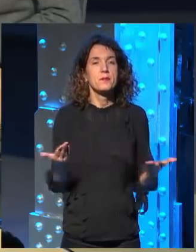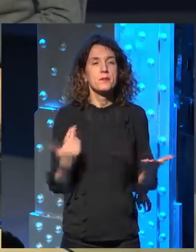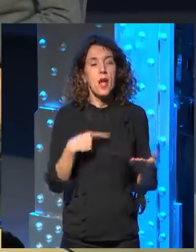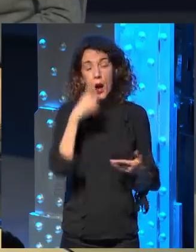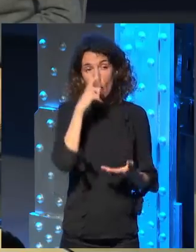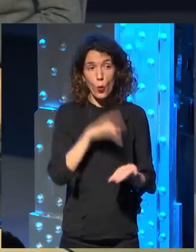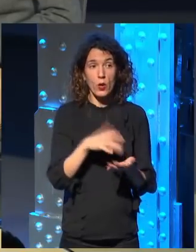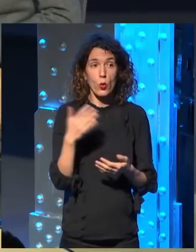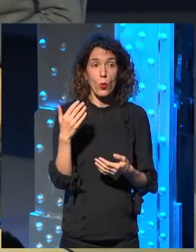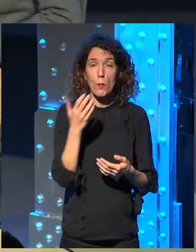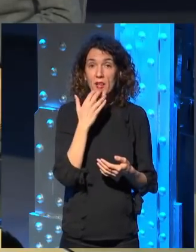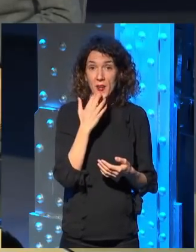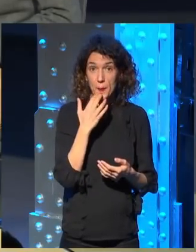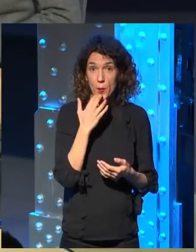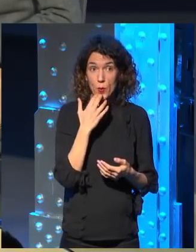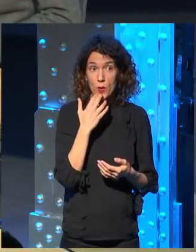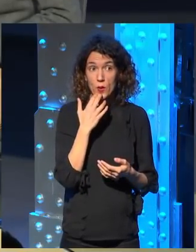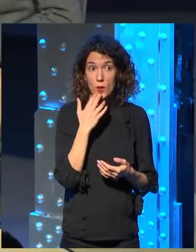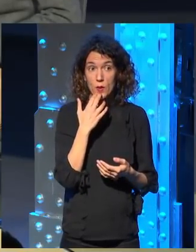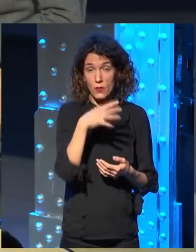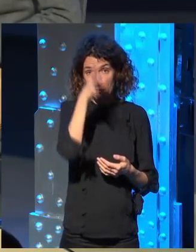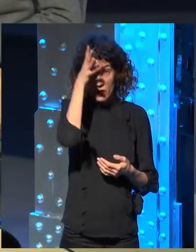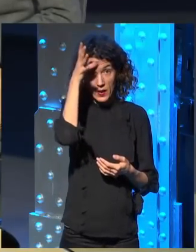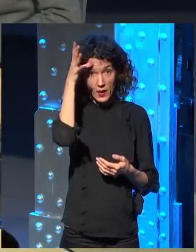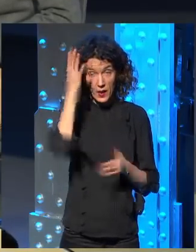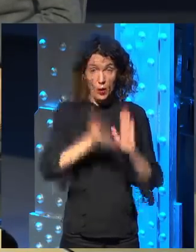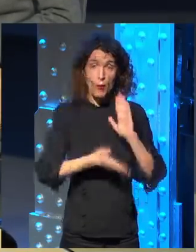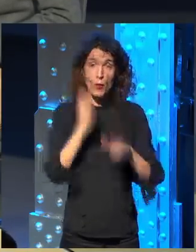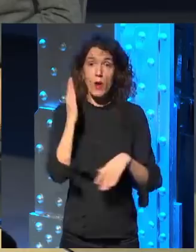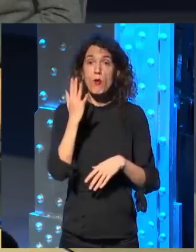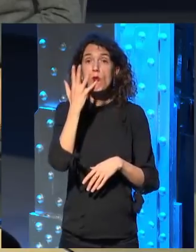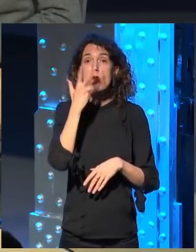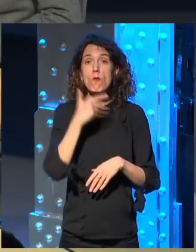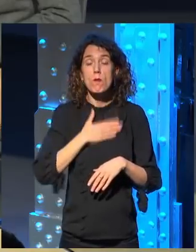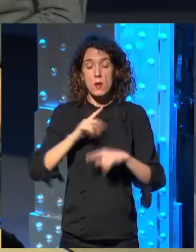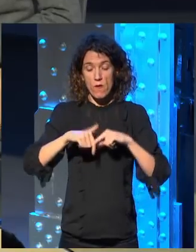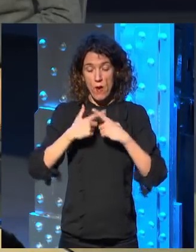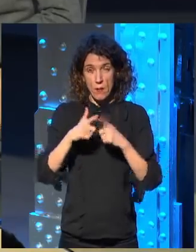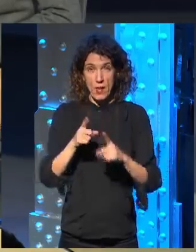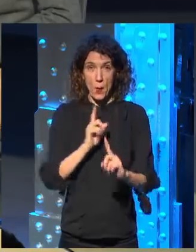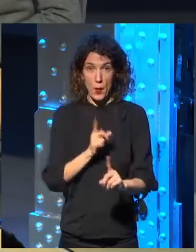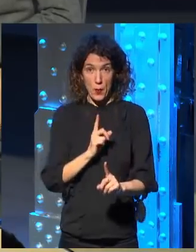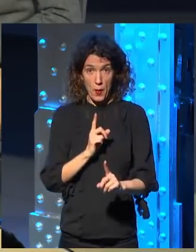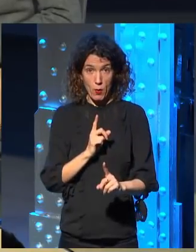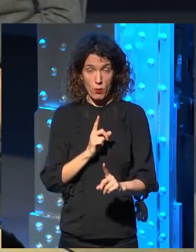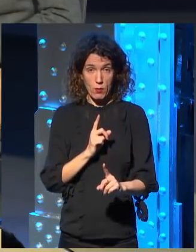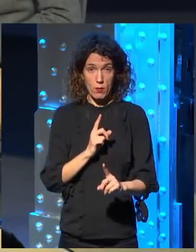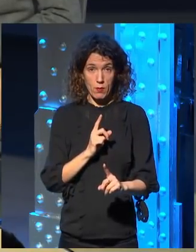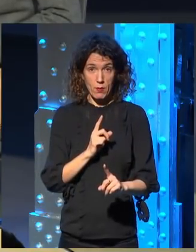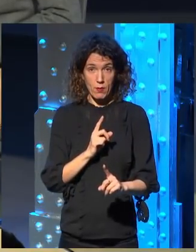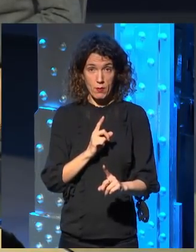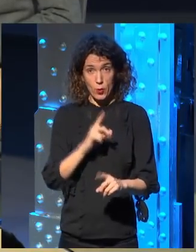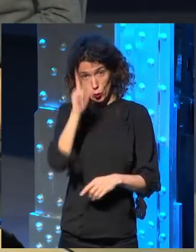yo recuerdo, por ejemplo, el verano en el que fui a conocer a mi familia en Bilbao, que yo no sabía que tenía familia en